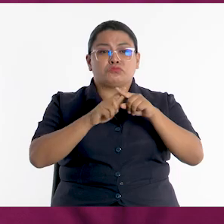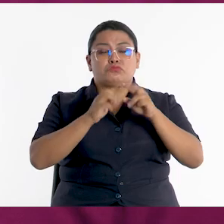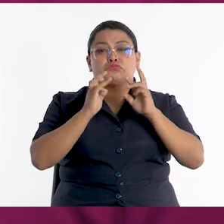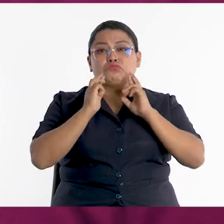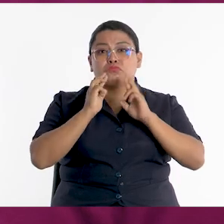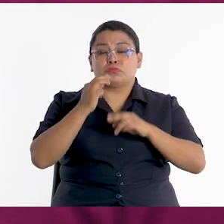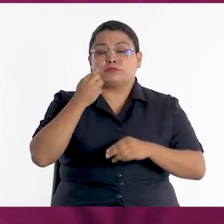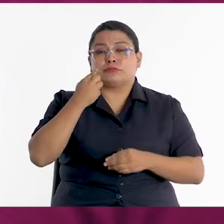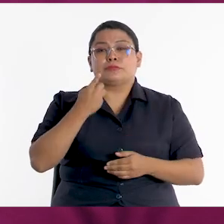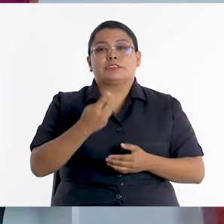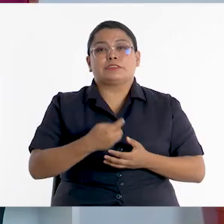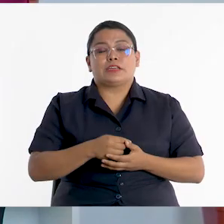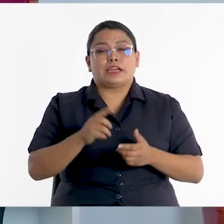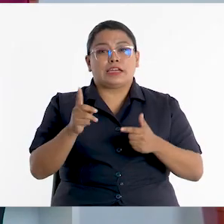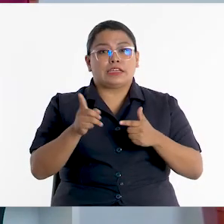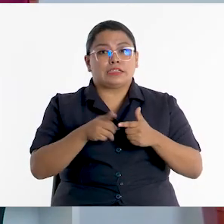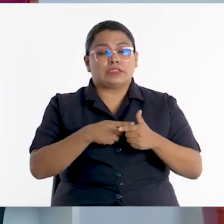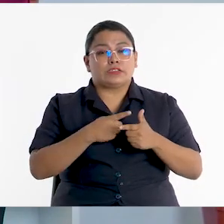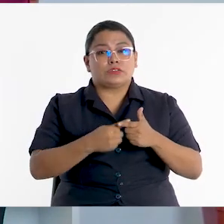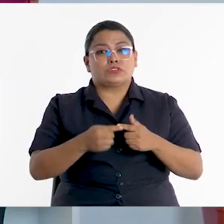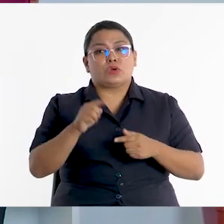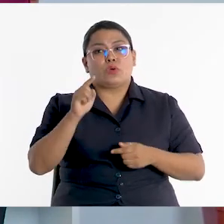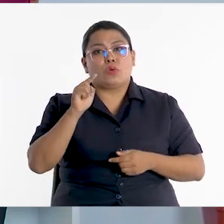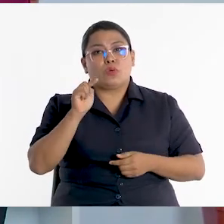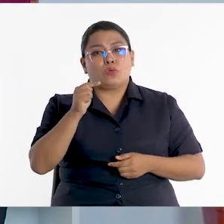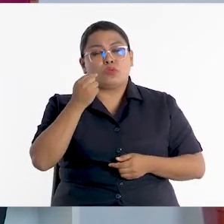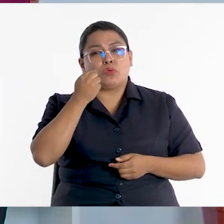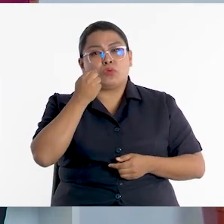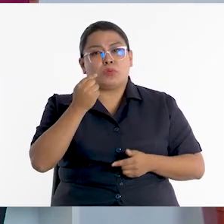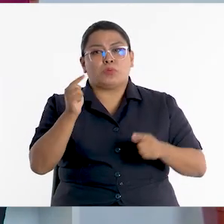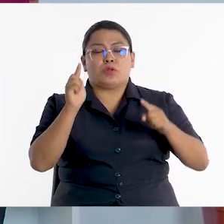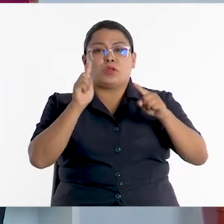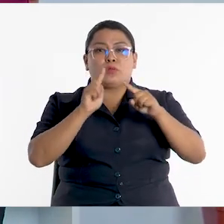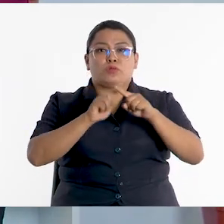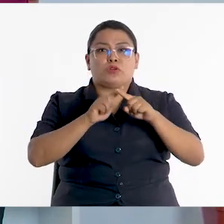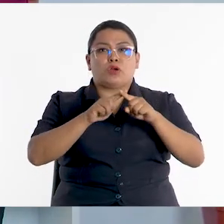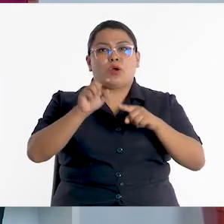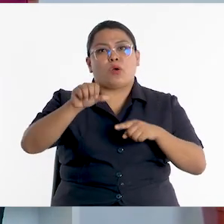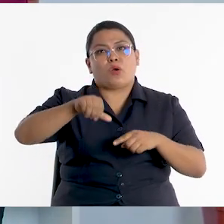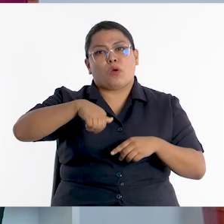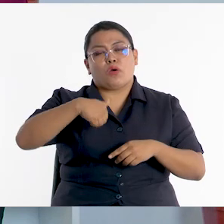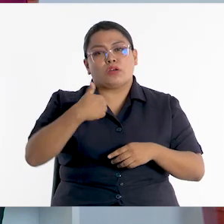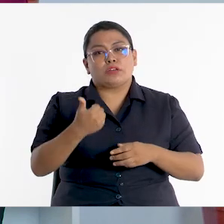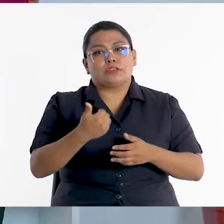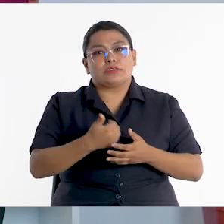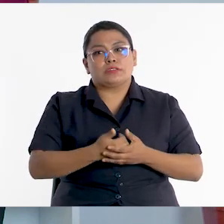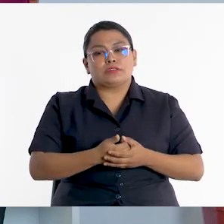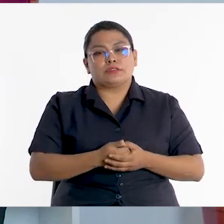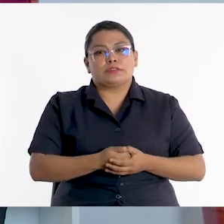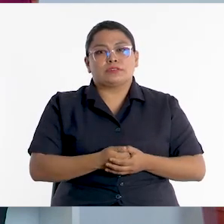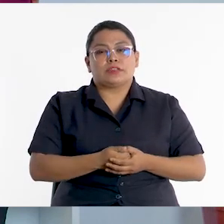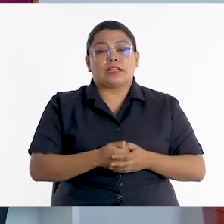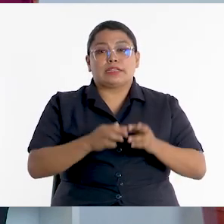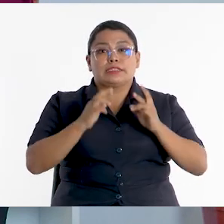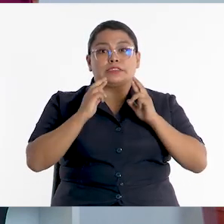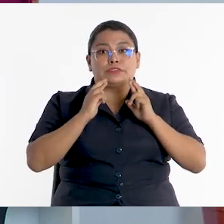multiplicación. Entonces, por un lado tenemos la multiplicación y por el otro tenemos el